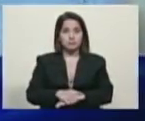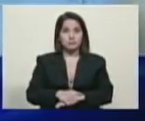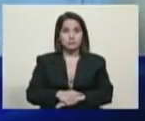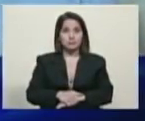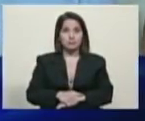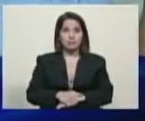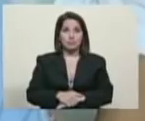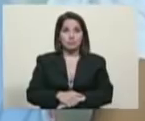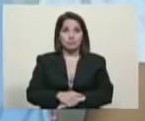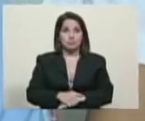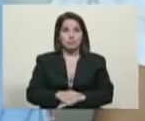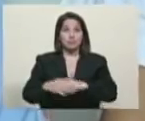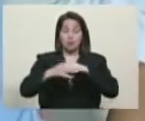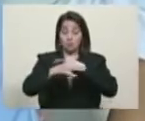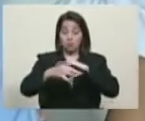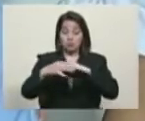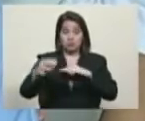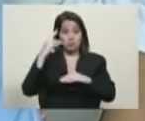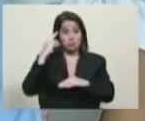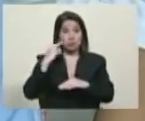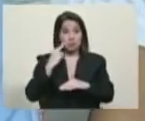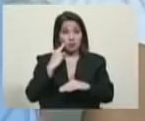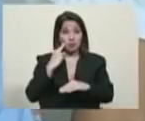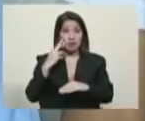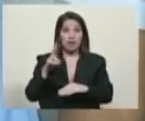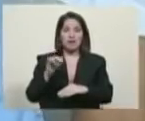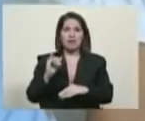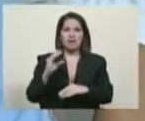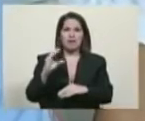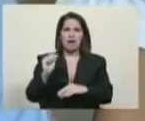Bueno, ya estamos del municipio bolivariano de Ricaute, desde el